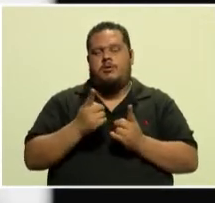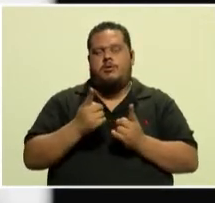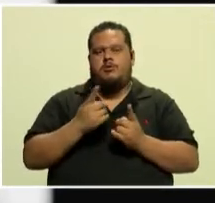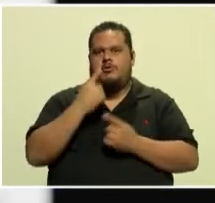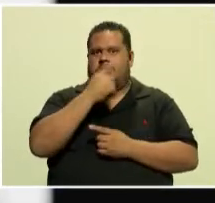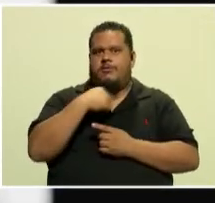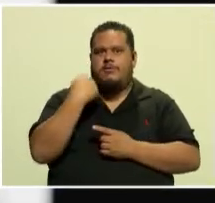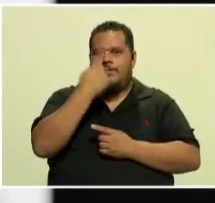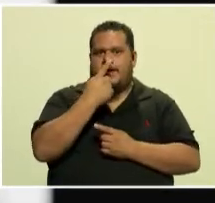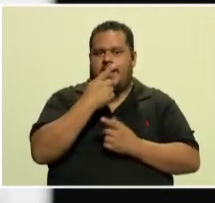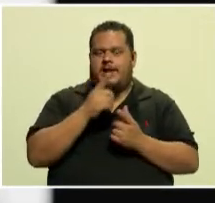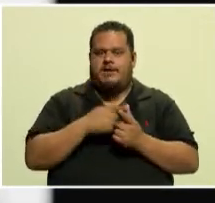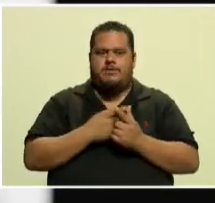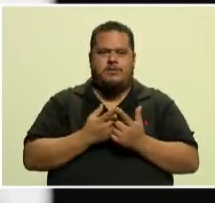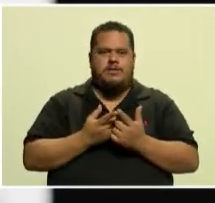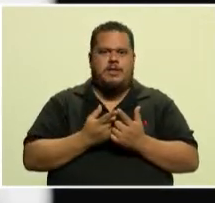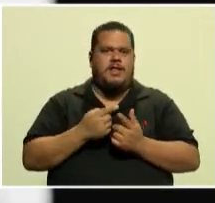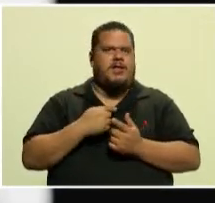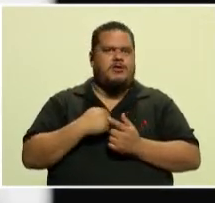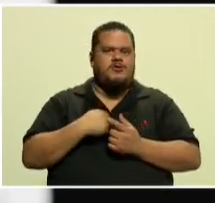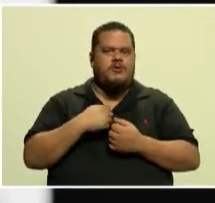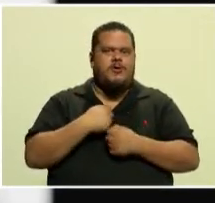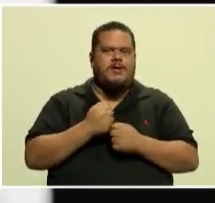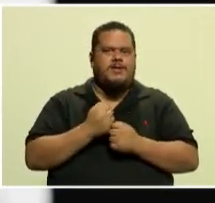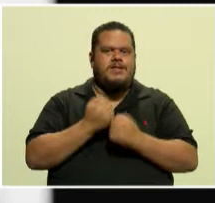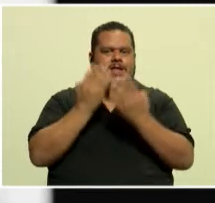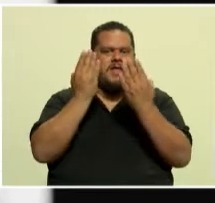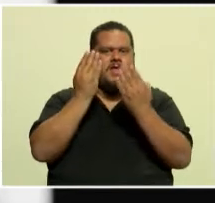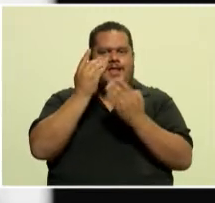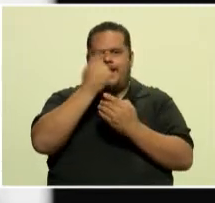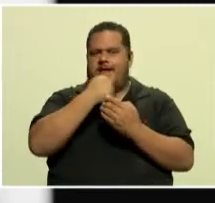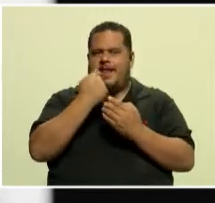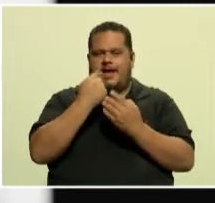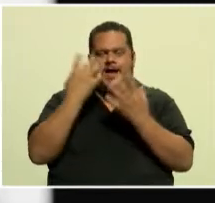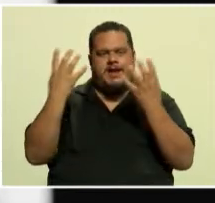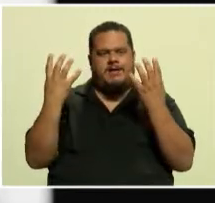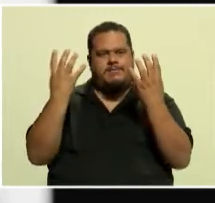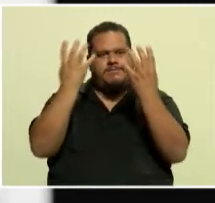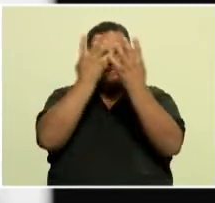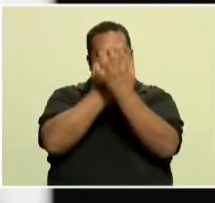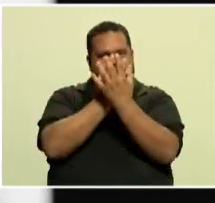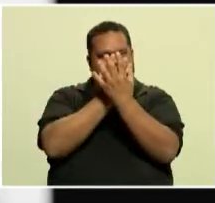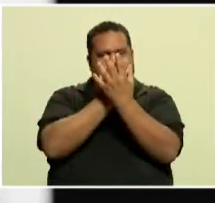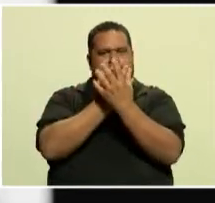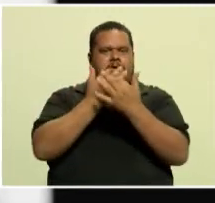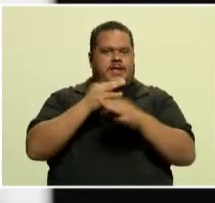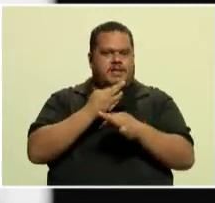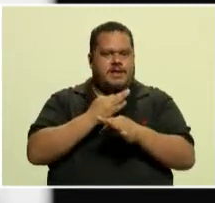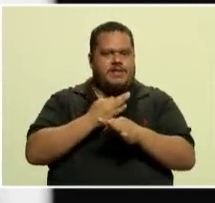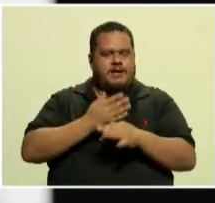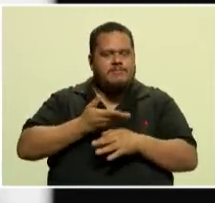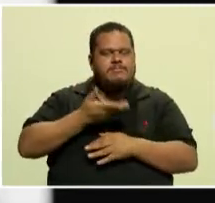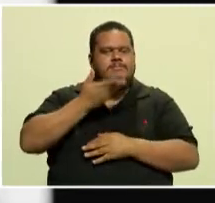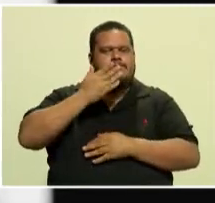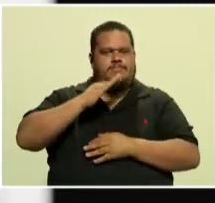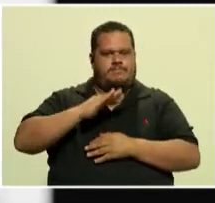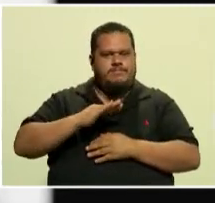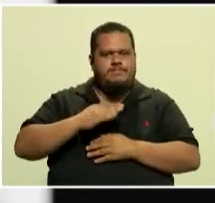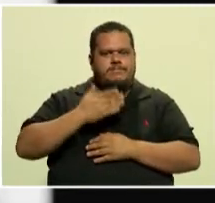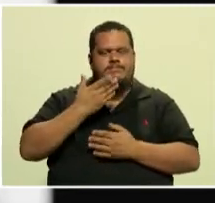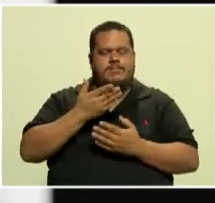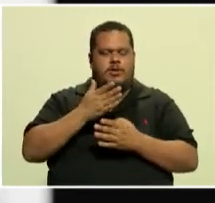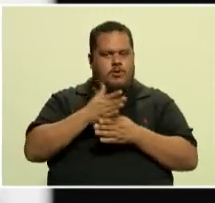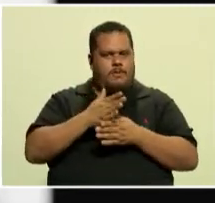cara. Entonces se me ocurrió hacer ese ejercicio de intentar compartir mi respiración con él, porque comparto mi cara con